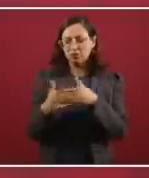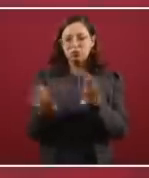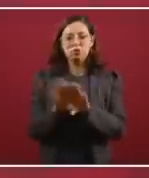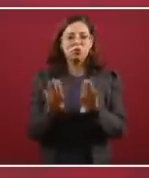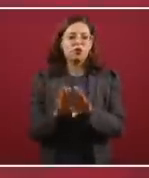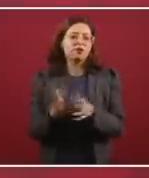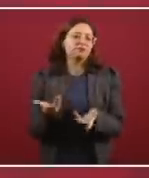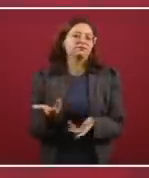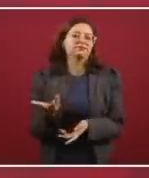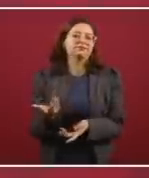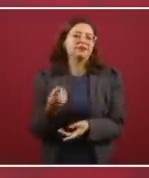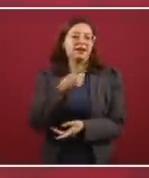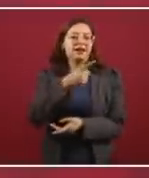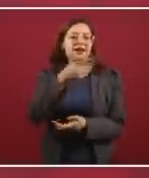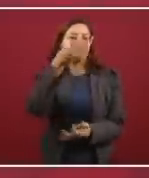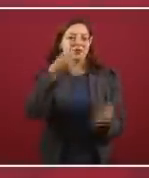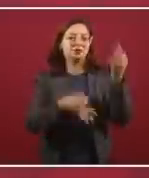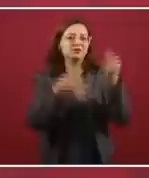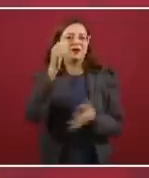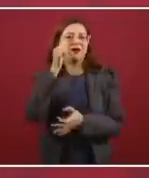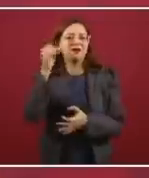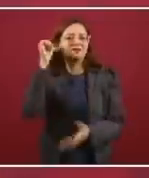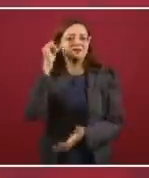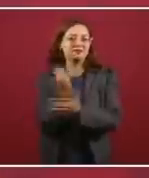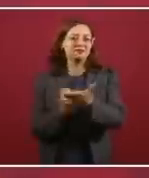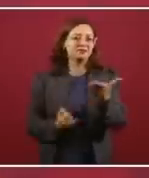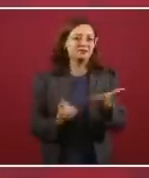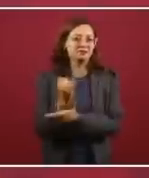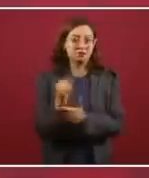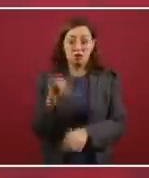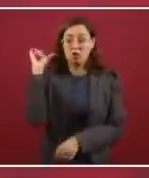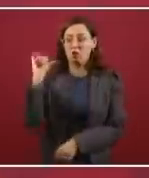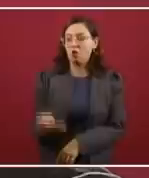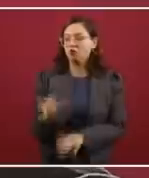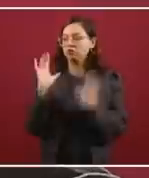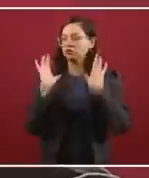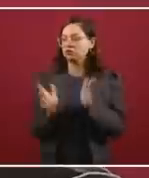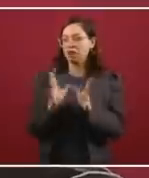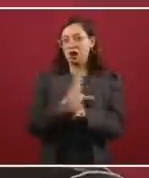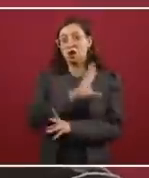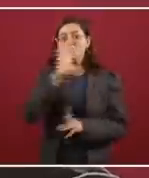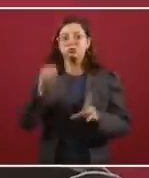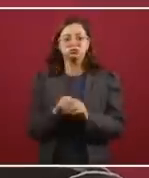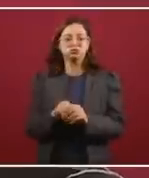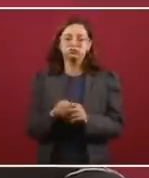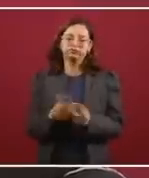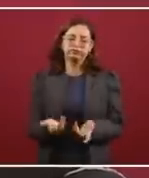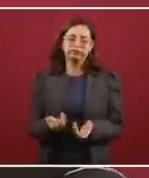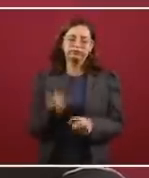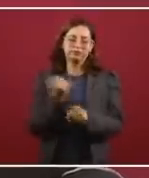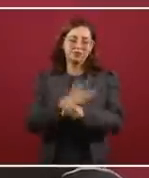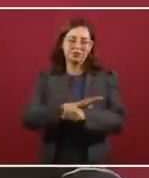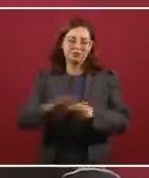apresurado darte ahorita números, cifras, pero por supuesto que son medidas sin precedentes.